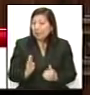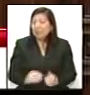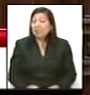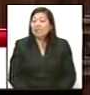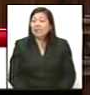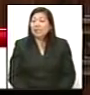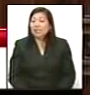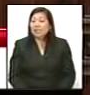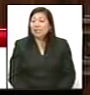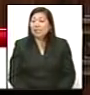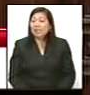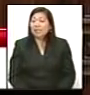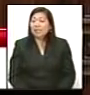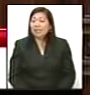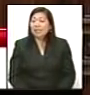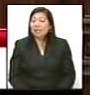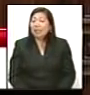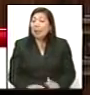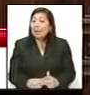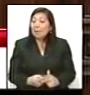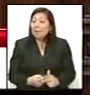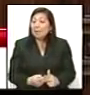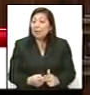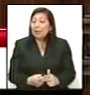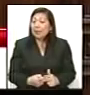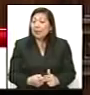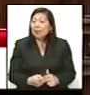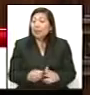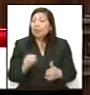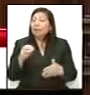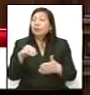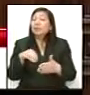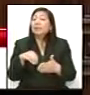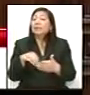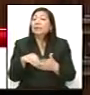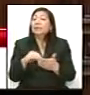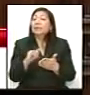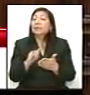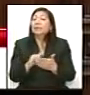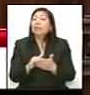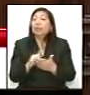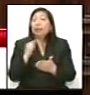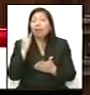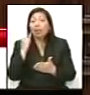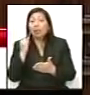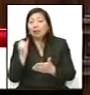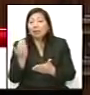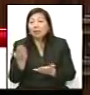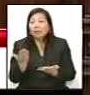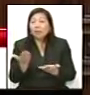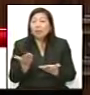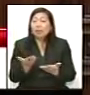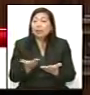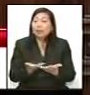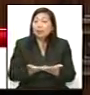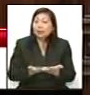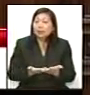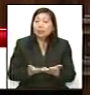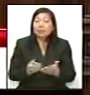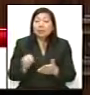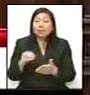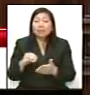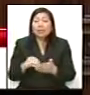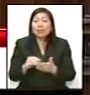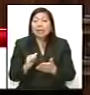todos ustedes conocen, nace de un planteamiento ideológico, de una doctrina, de una